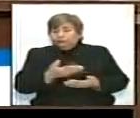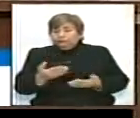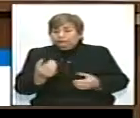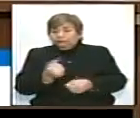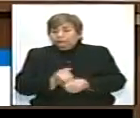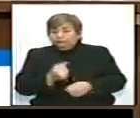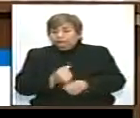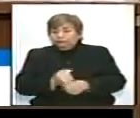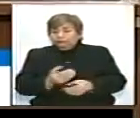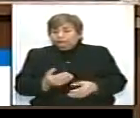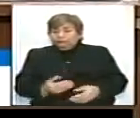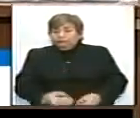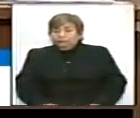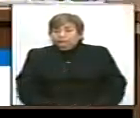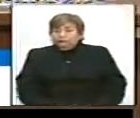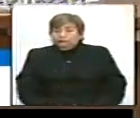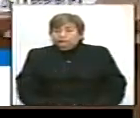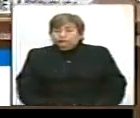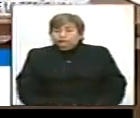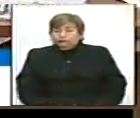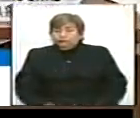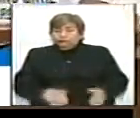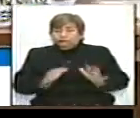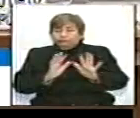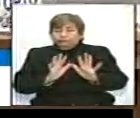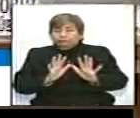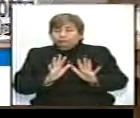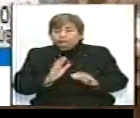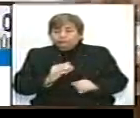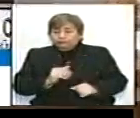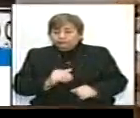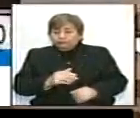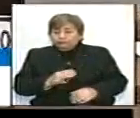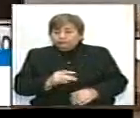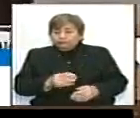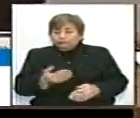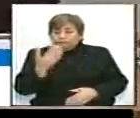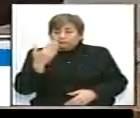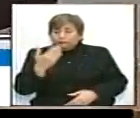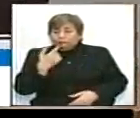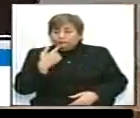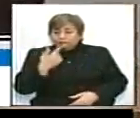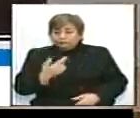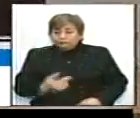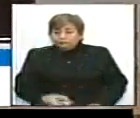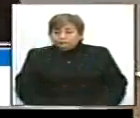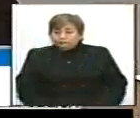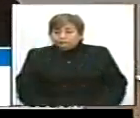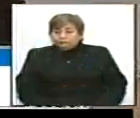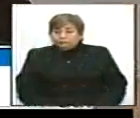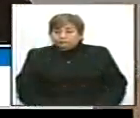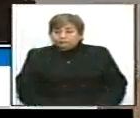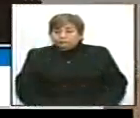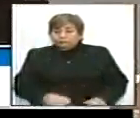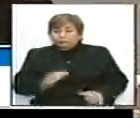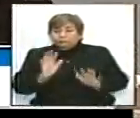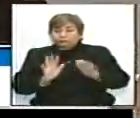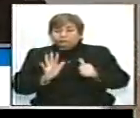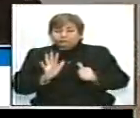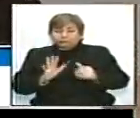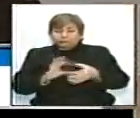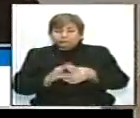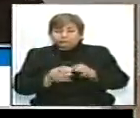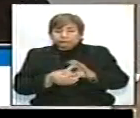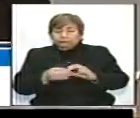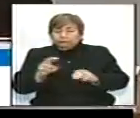trabajo a las 10:08 de la mañana, el viernes 16 de agosto de